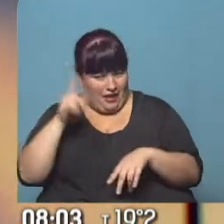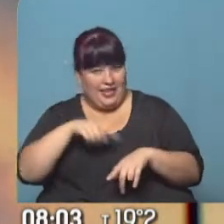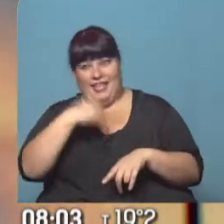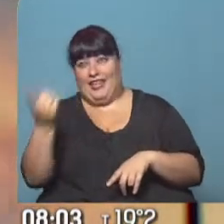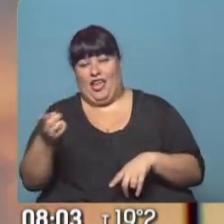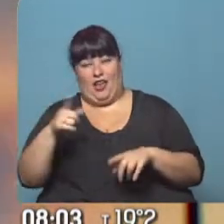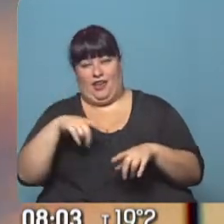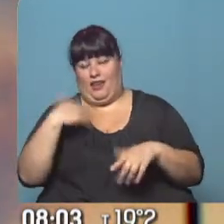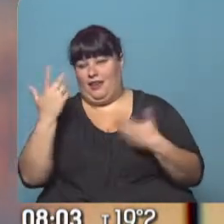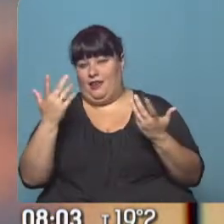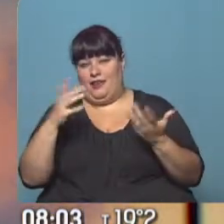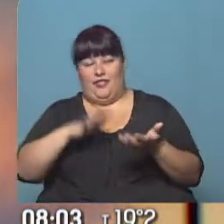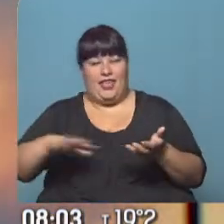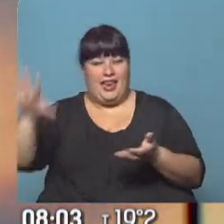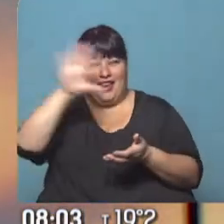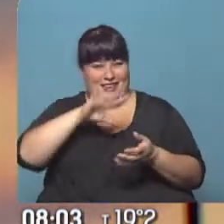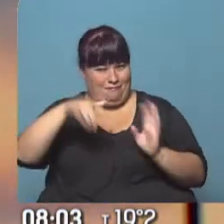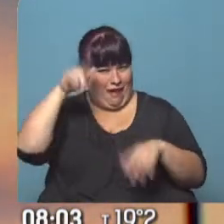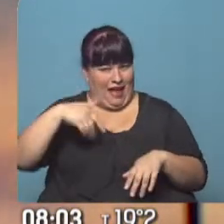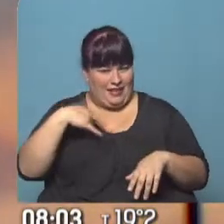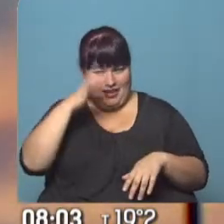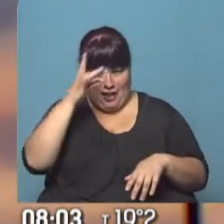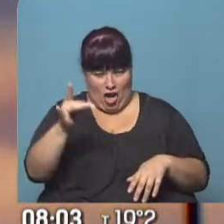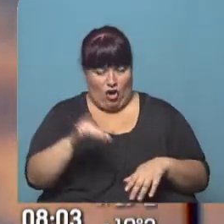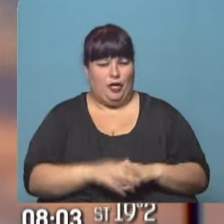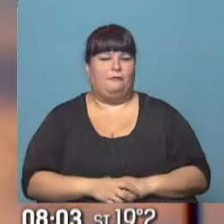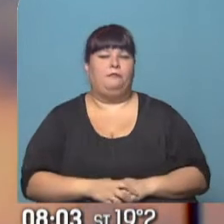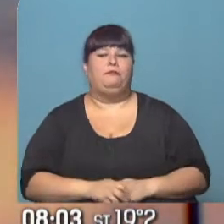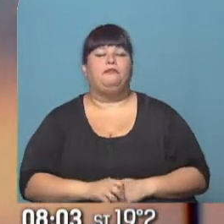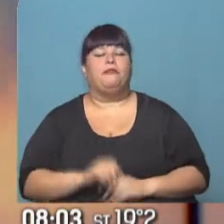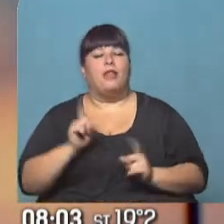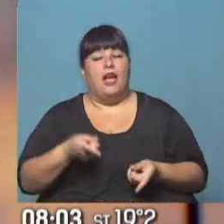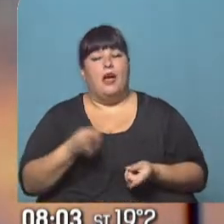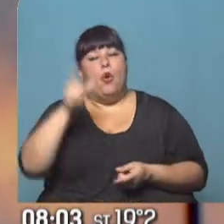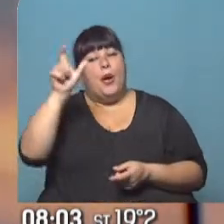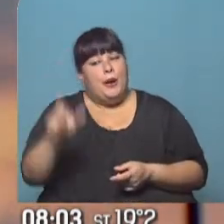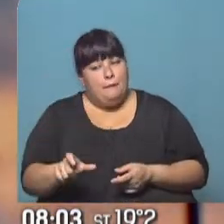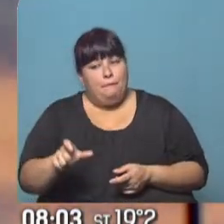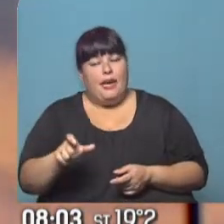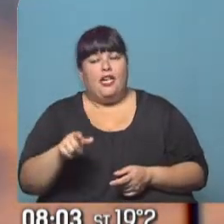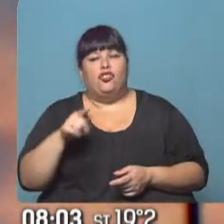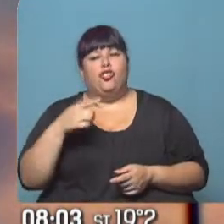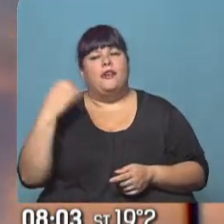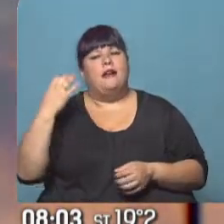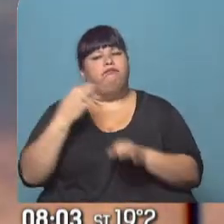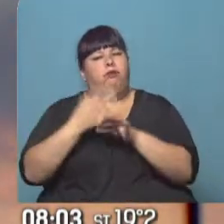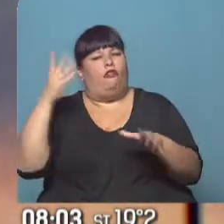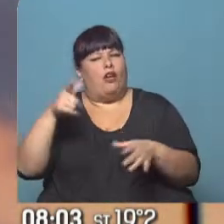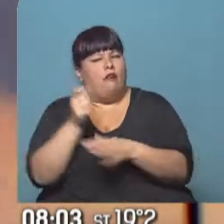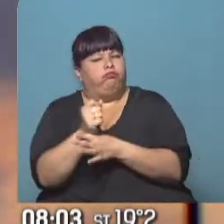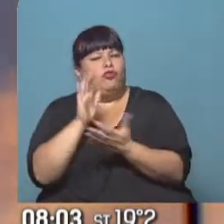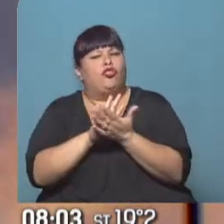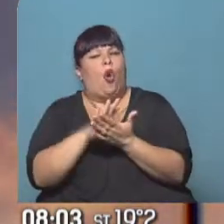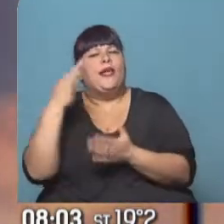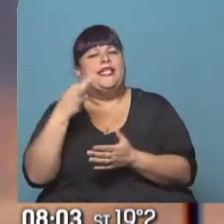cualquier otro de la zona, de la región. Y tenemos a una persona muy especialista en lo que es